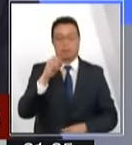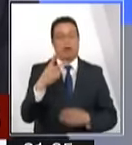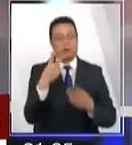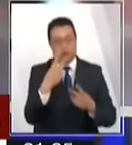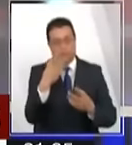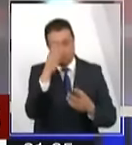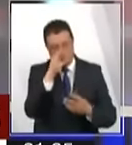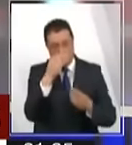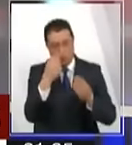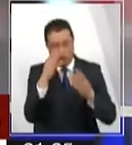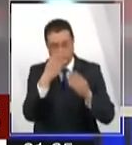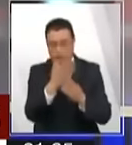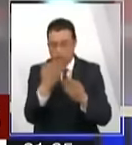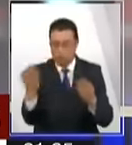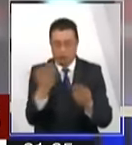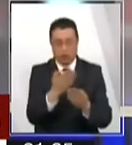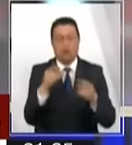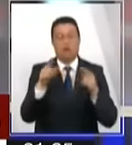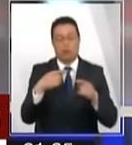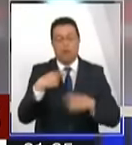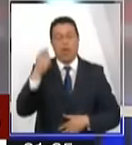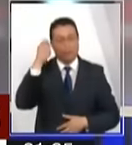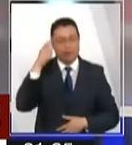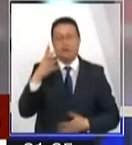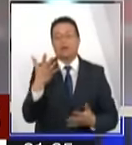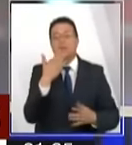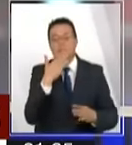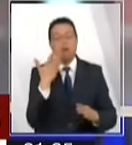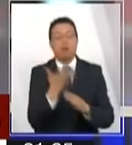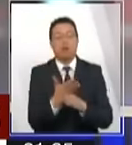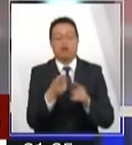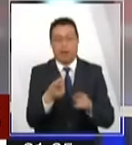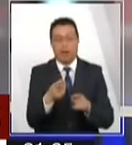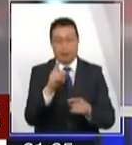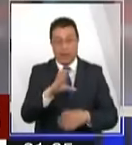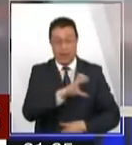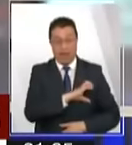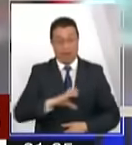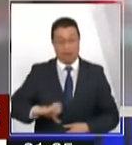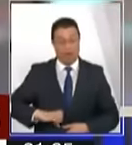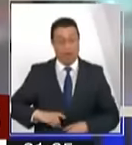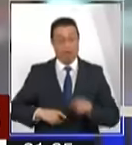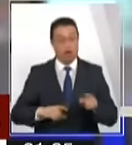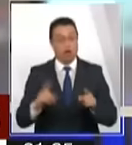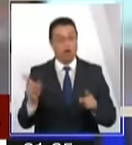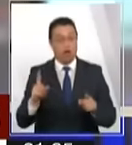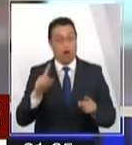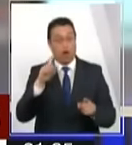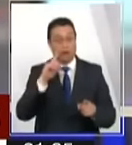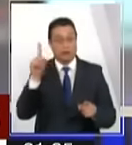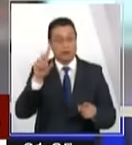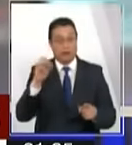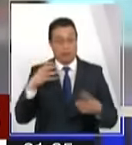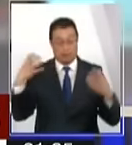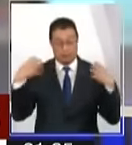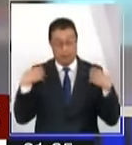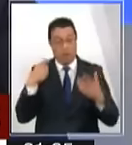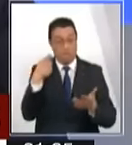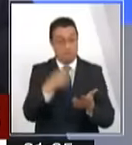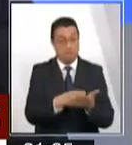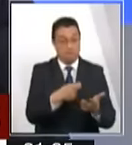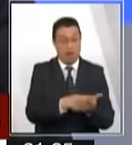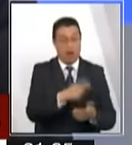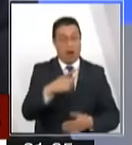noches queremos entender en primer lugar bien lo que se está proponiendo se propone que sea el estado y ya no las isapres las que se hagan cargo de pagar las licencias